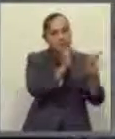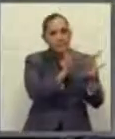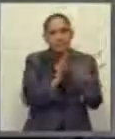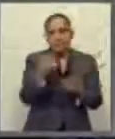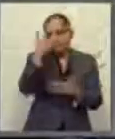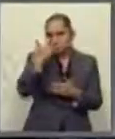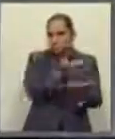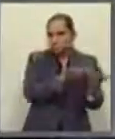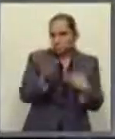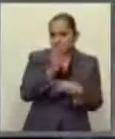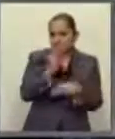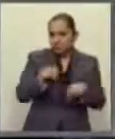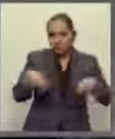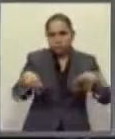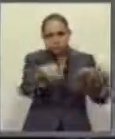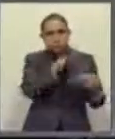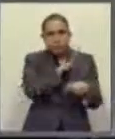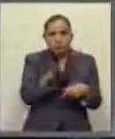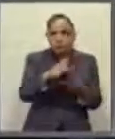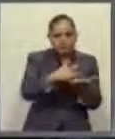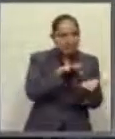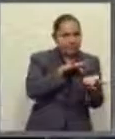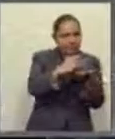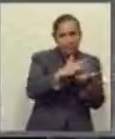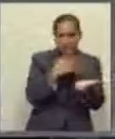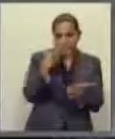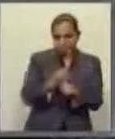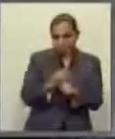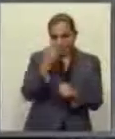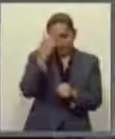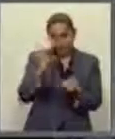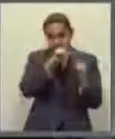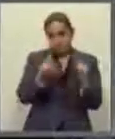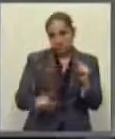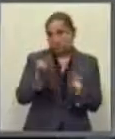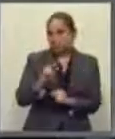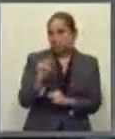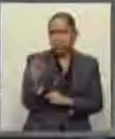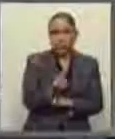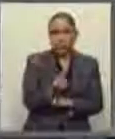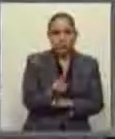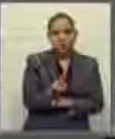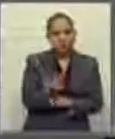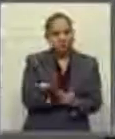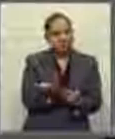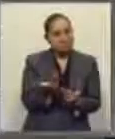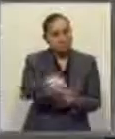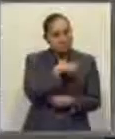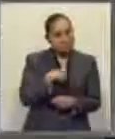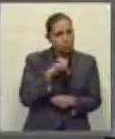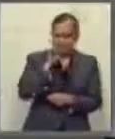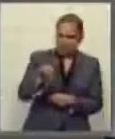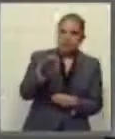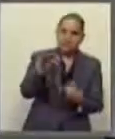productivas que nos urgen en este momento en el país. En este caso, vamos a favor. Muchas